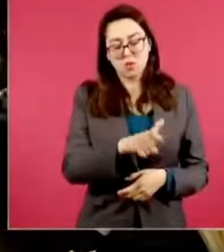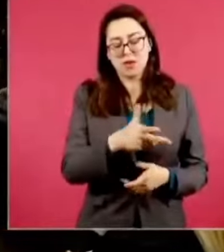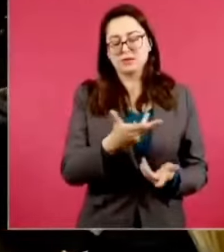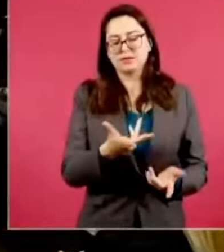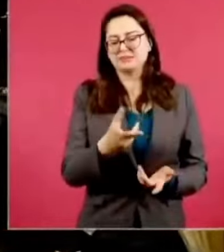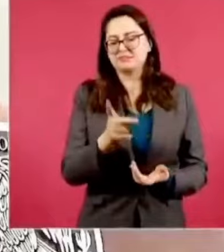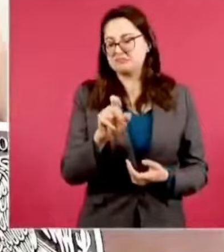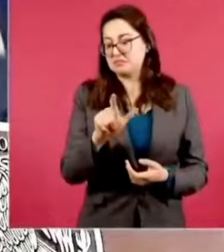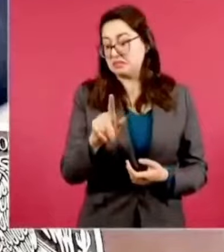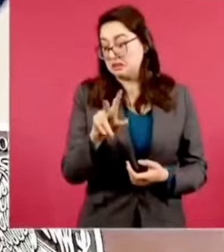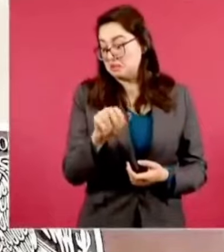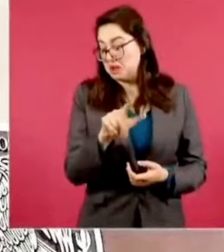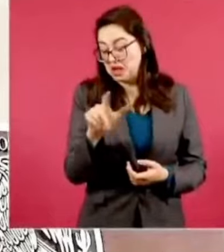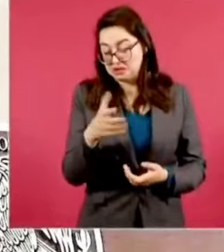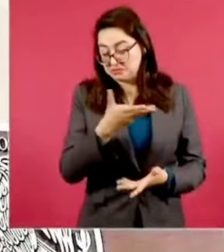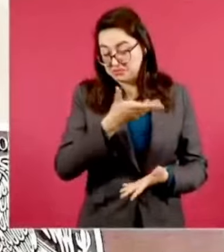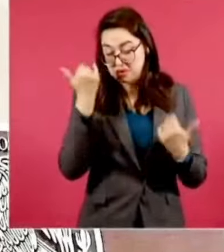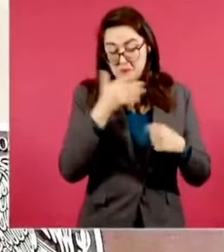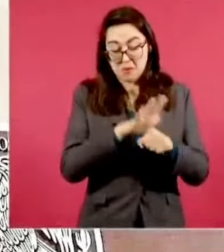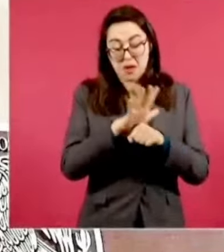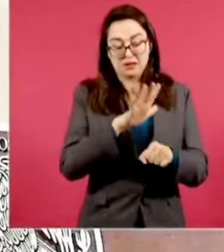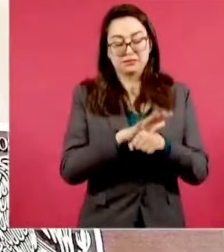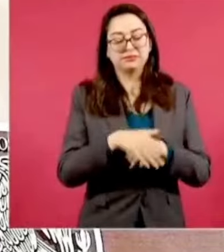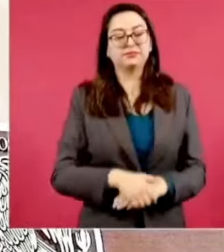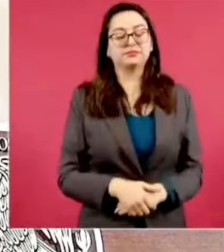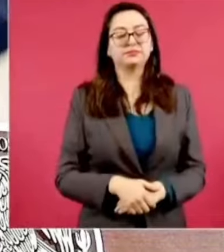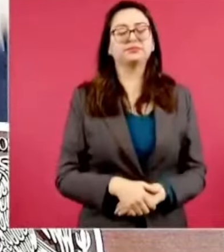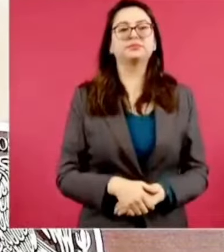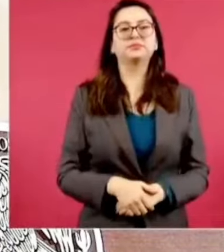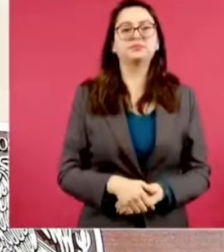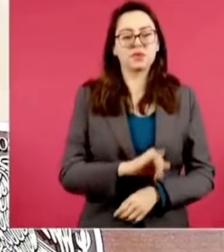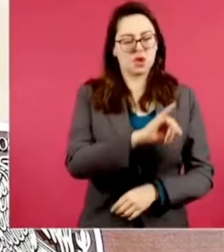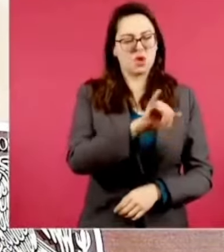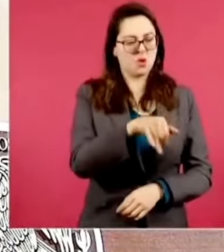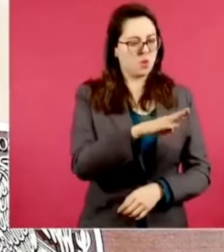reclama a Hacienda, al SAT, la devolución del IVA,